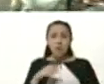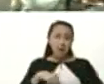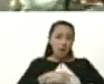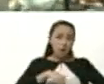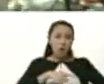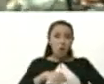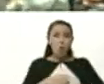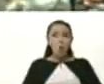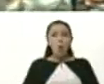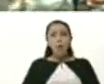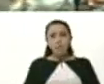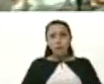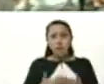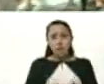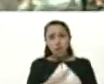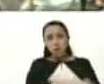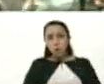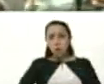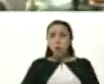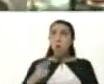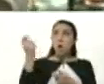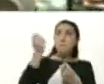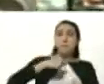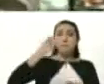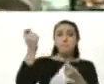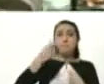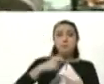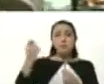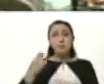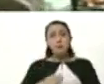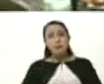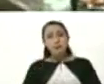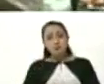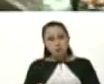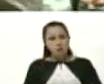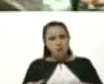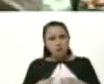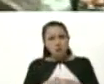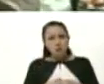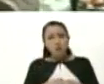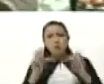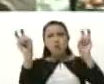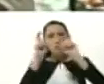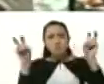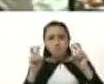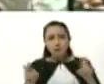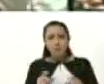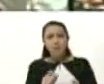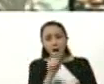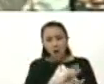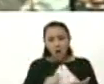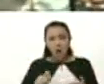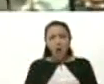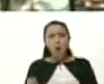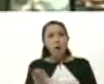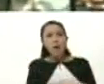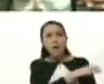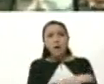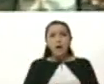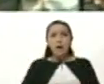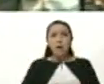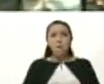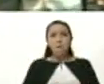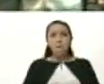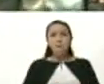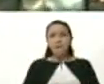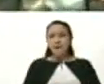infancia. El papagayo de Serenata es ese papagayo que nos protege del sombrero de la noche,